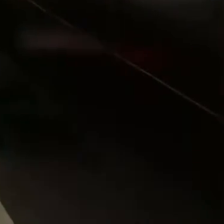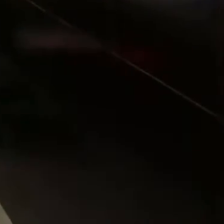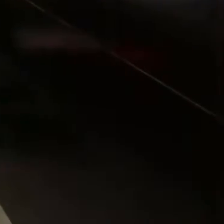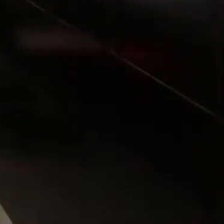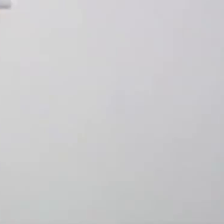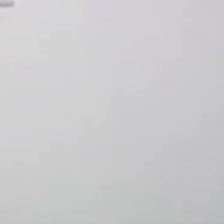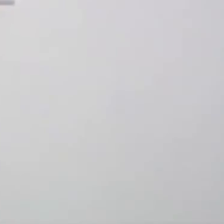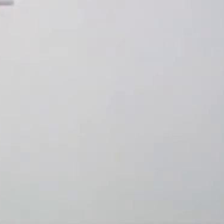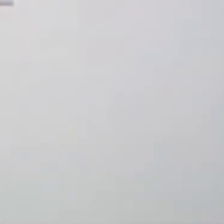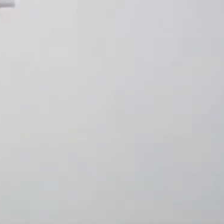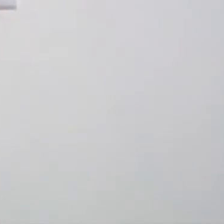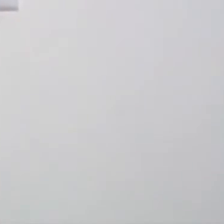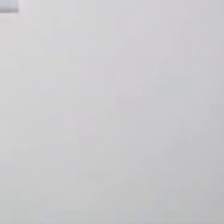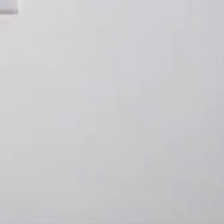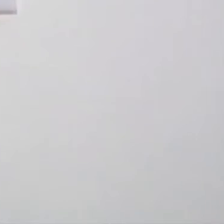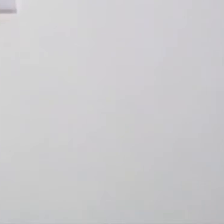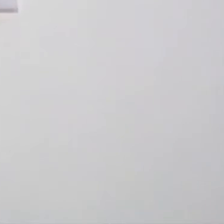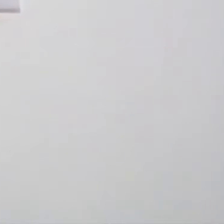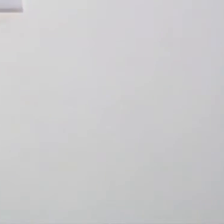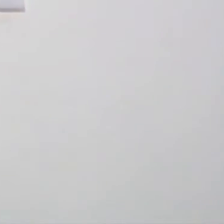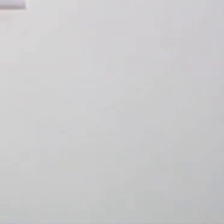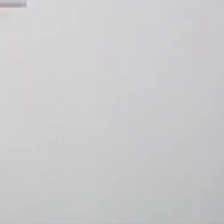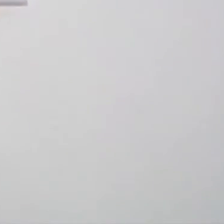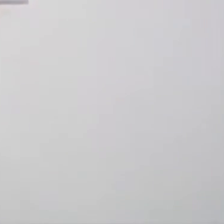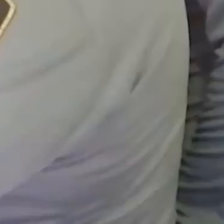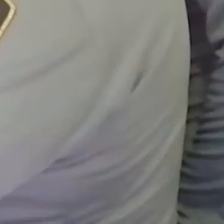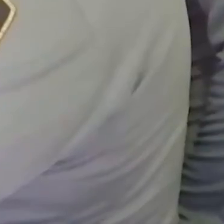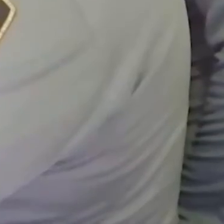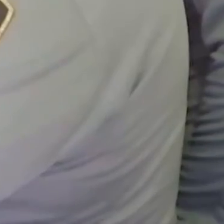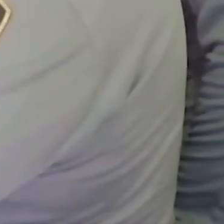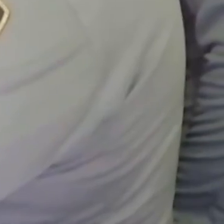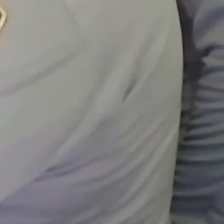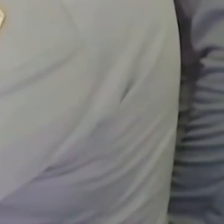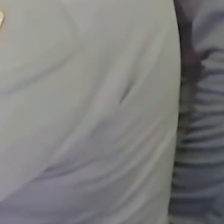turísticos en la ciudad y el área metropolitana en medio de la paulatina reactivación económica.